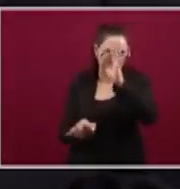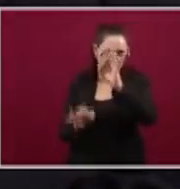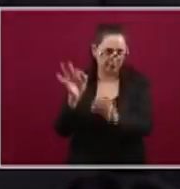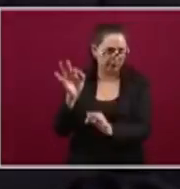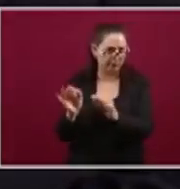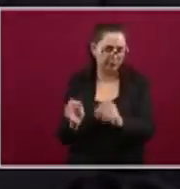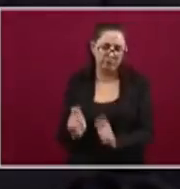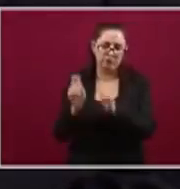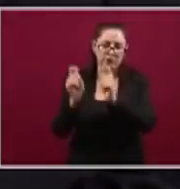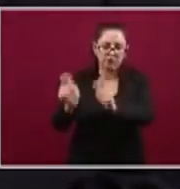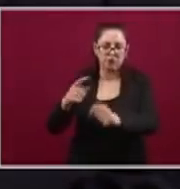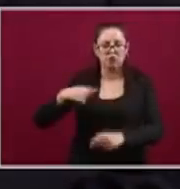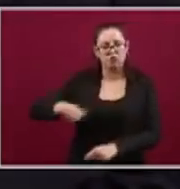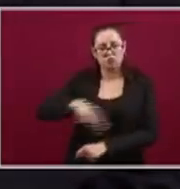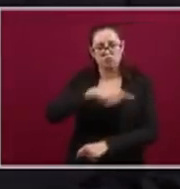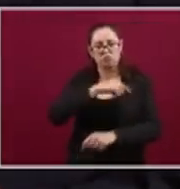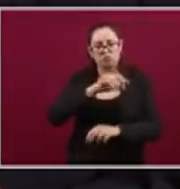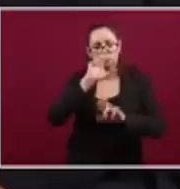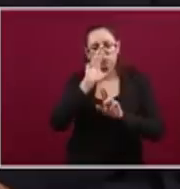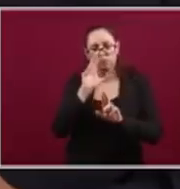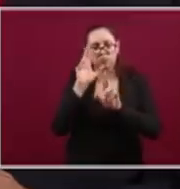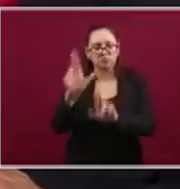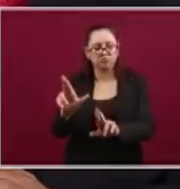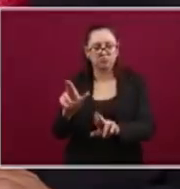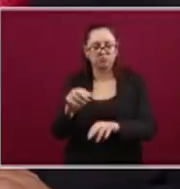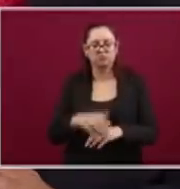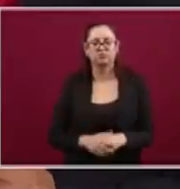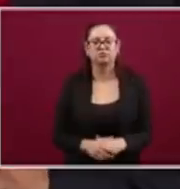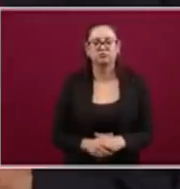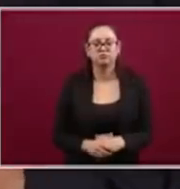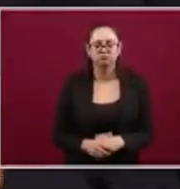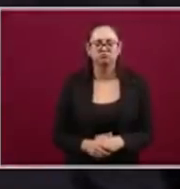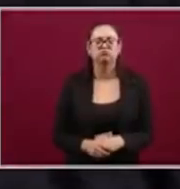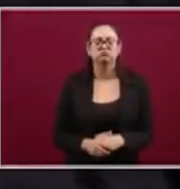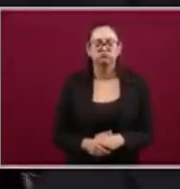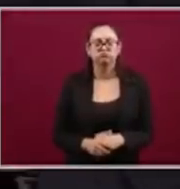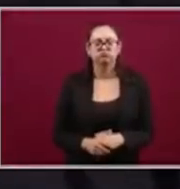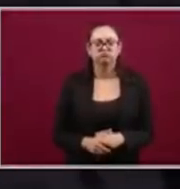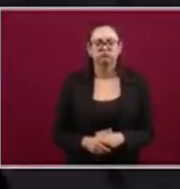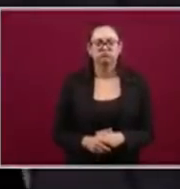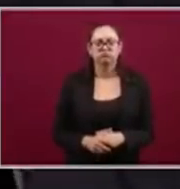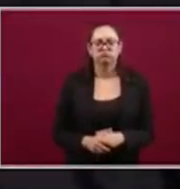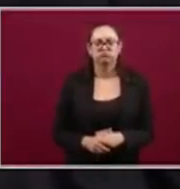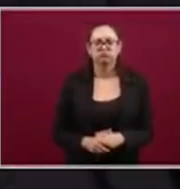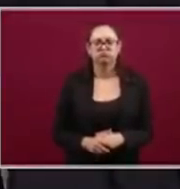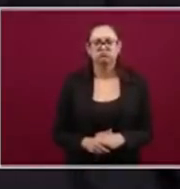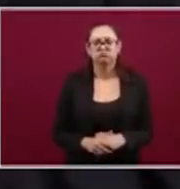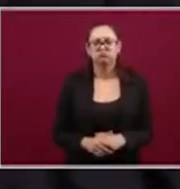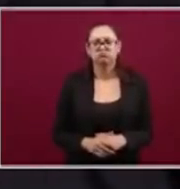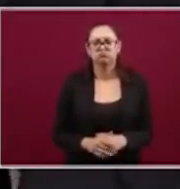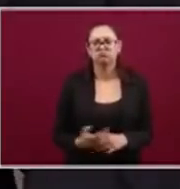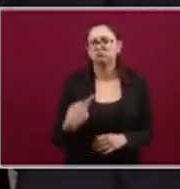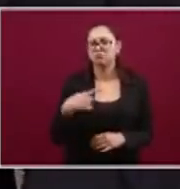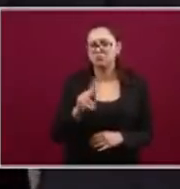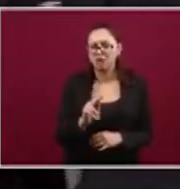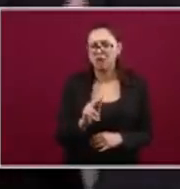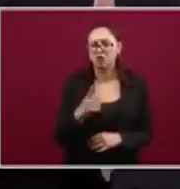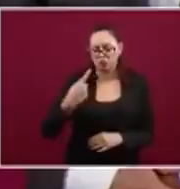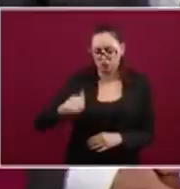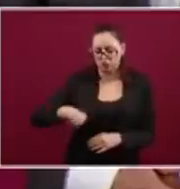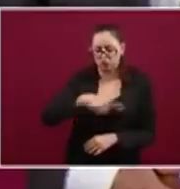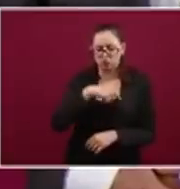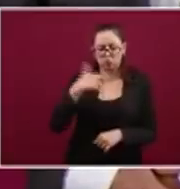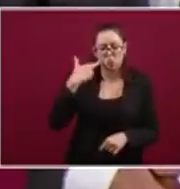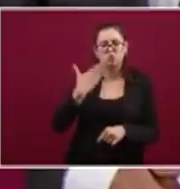respetos pero si éste no ocultar ninguna información